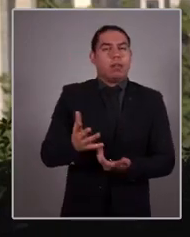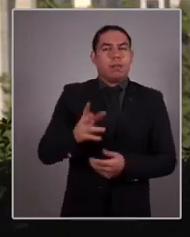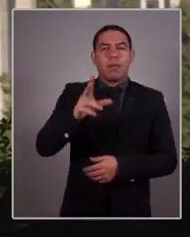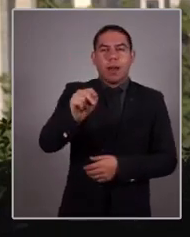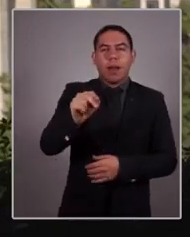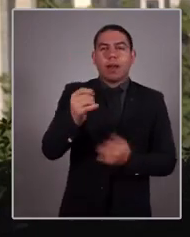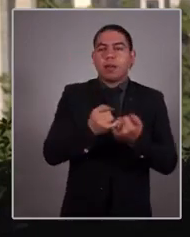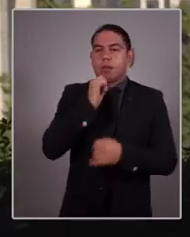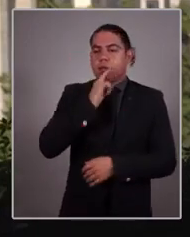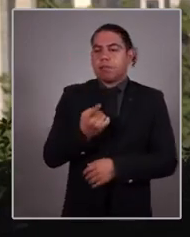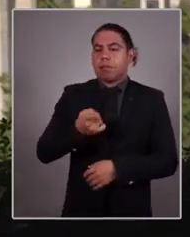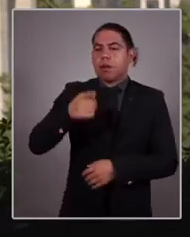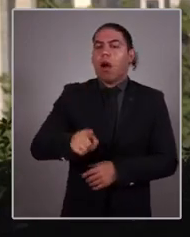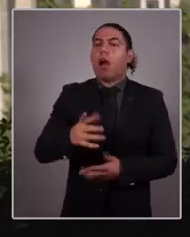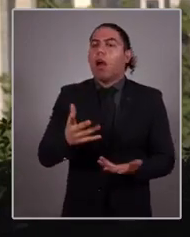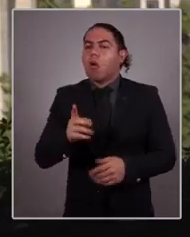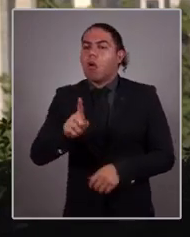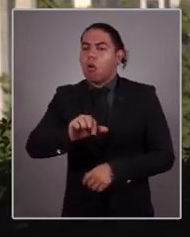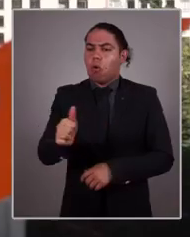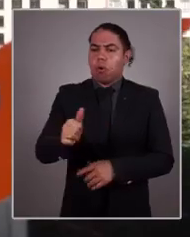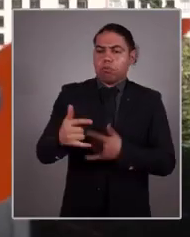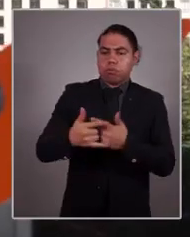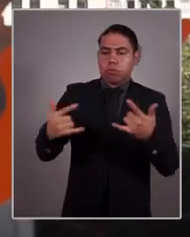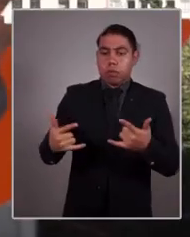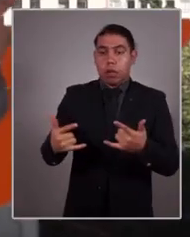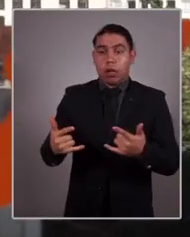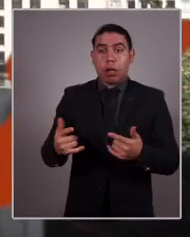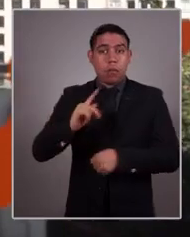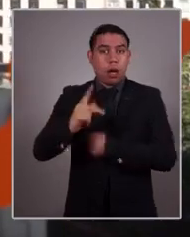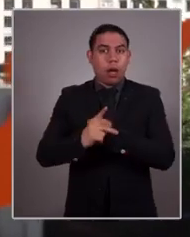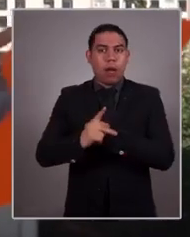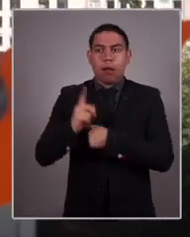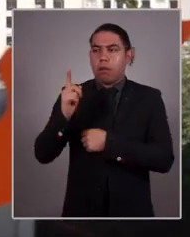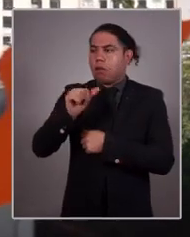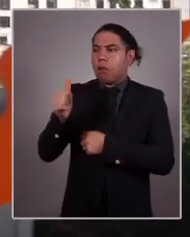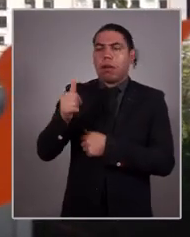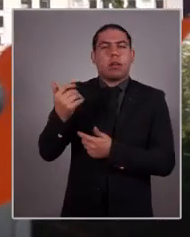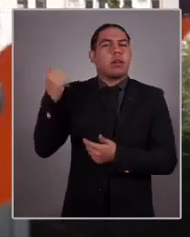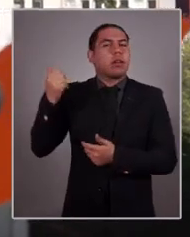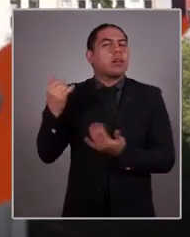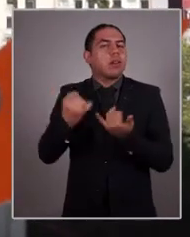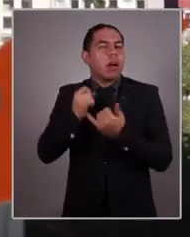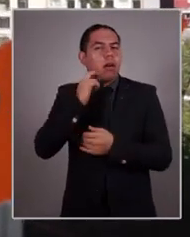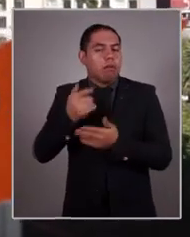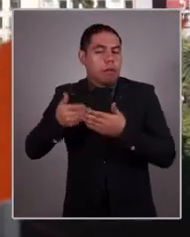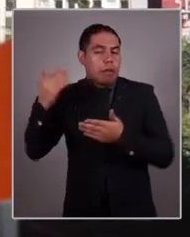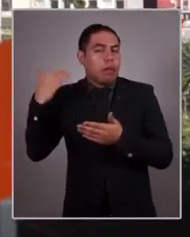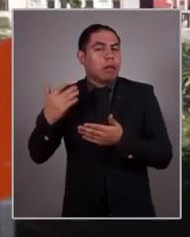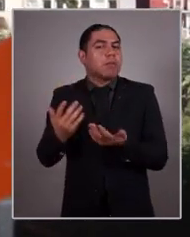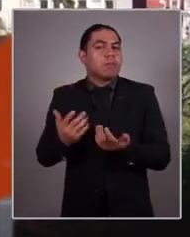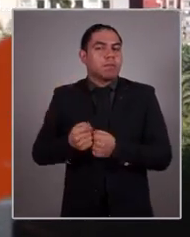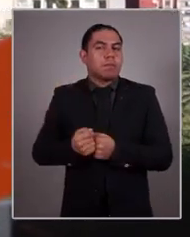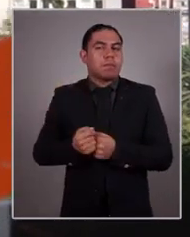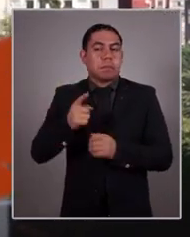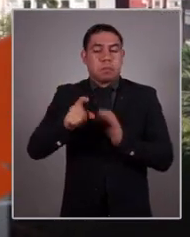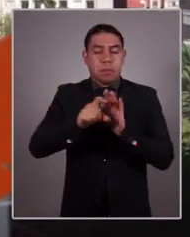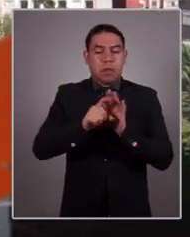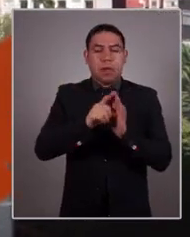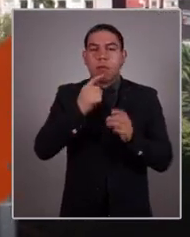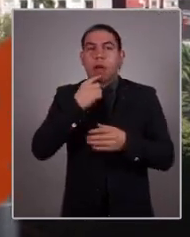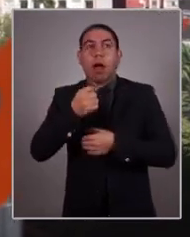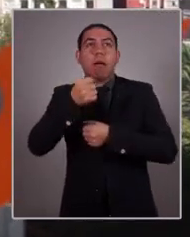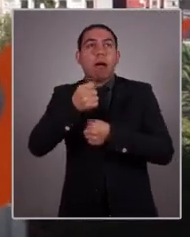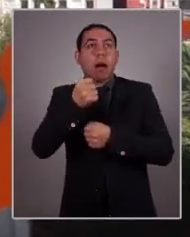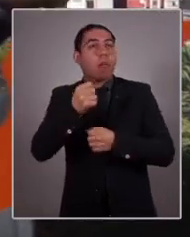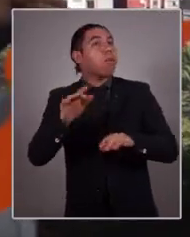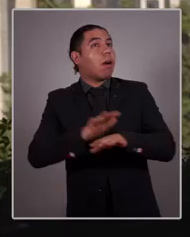de la declaratoria de una nueva etapa de la historia del país, como algunos intentaron hacerlo con un eslogan de campaña y hoy lo hacen a través de la propaganda del